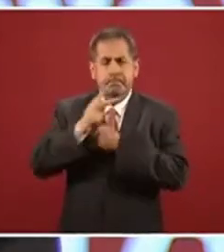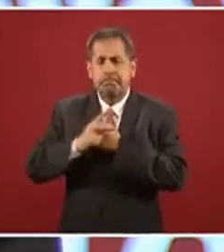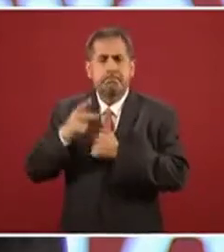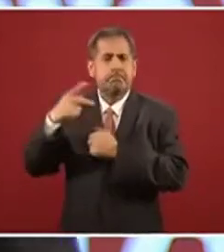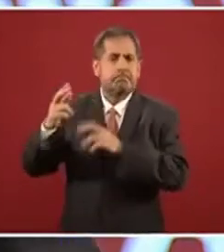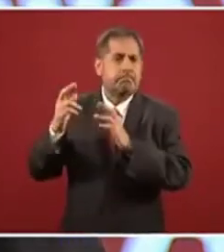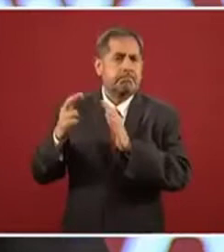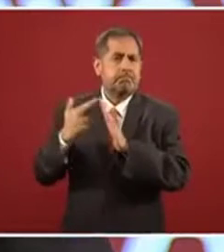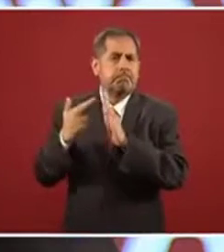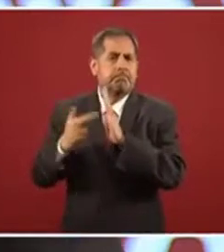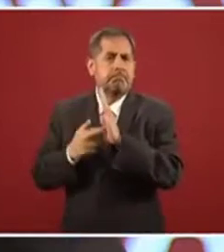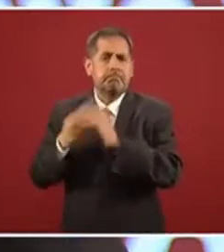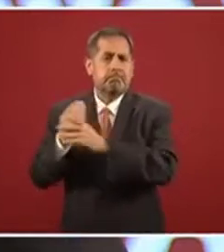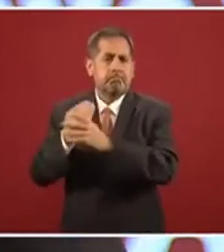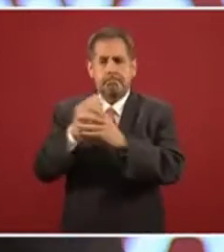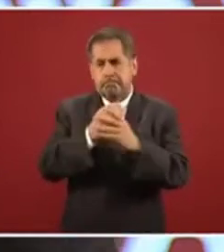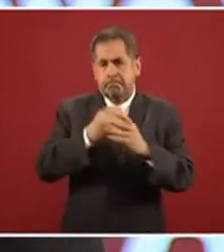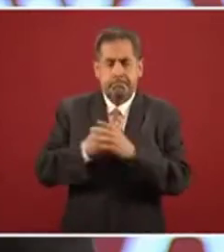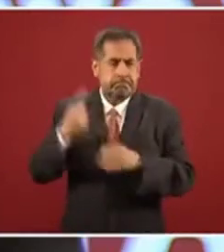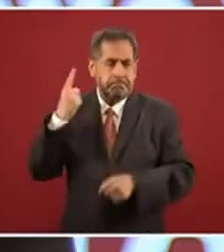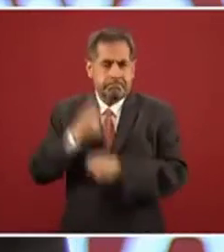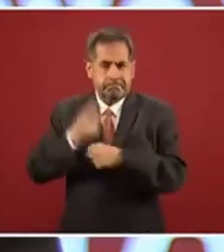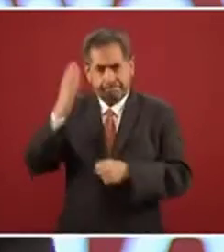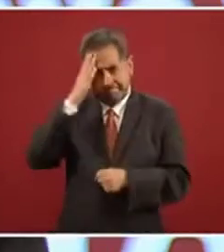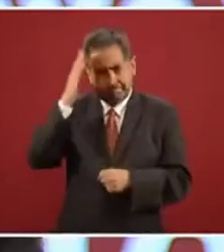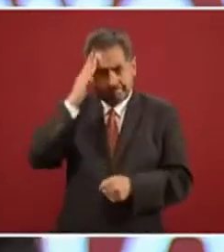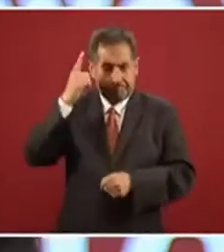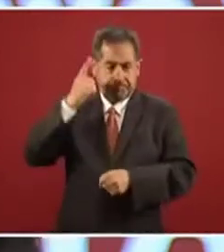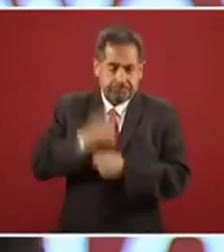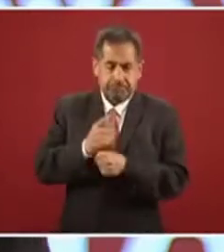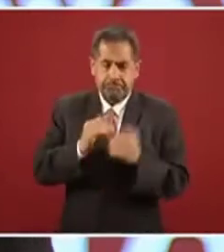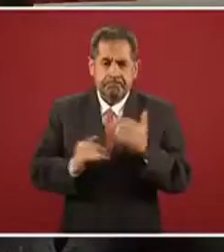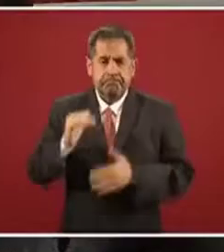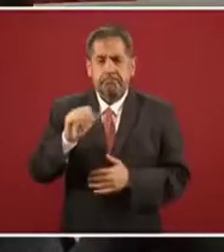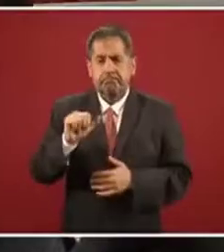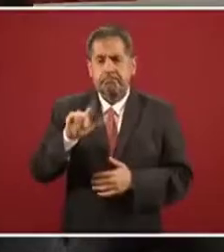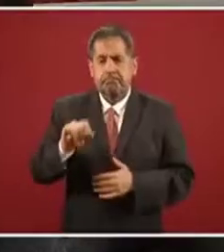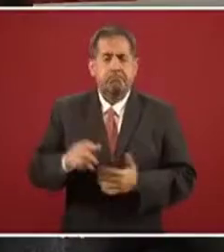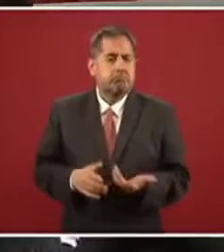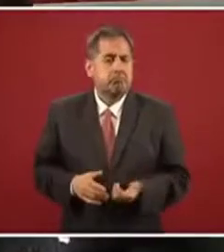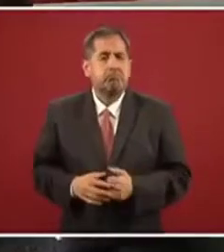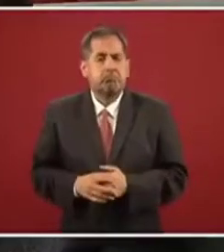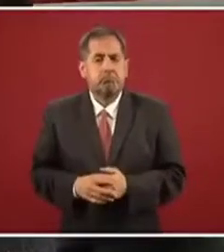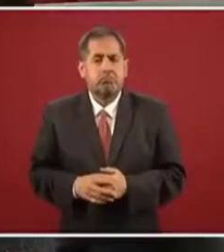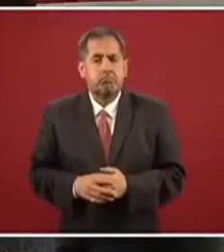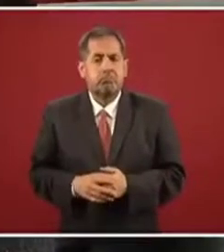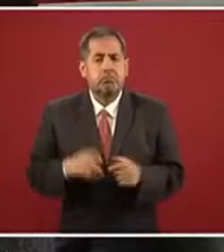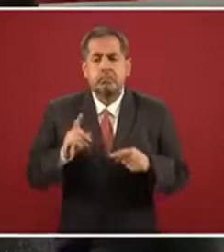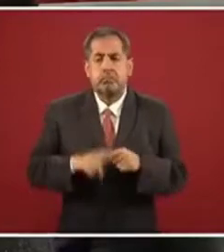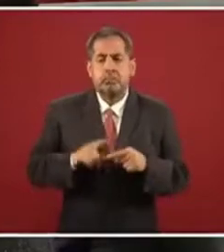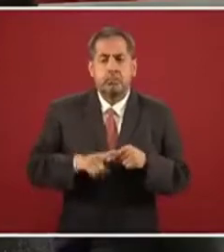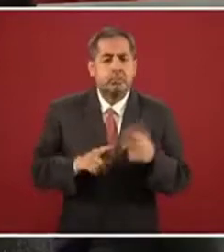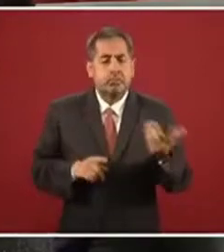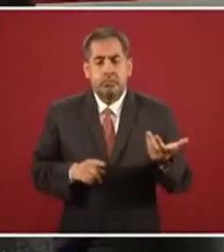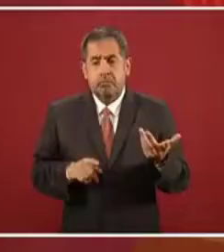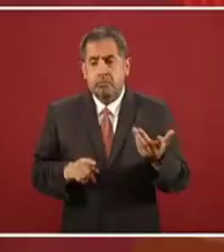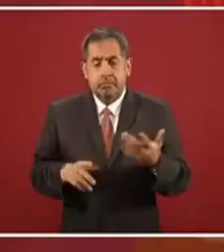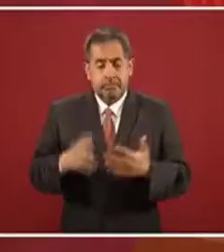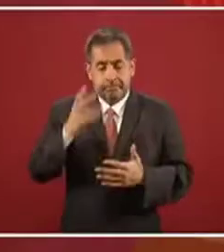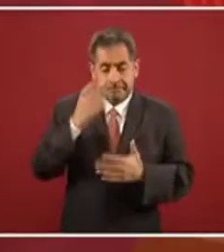respecto a otros principios que se quieran hacer valer. Desde luego no hay ningún principio que asista a quien quiera